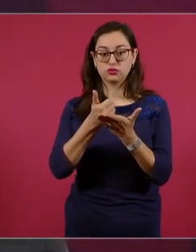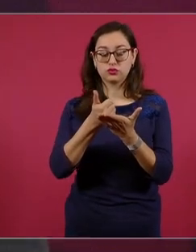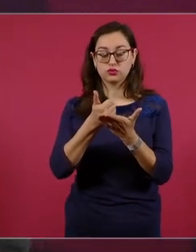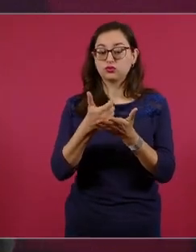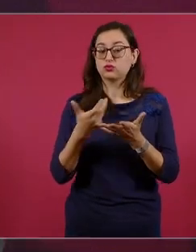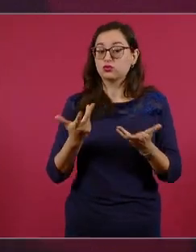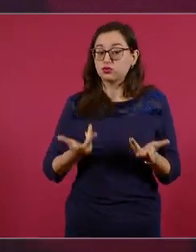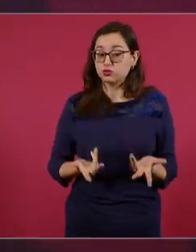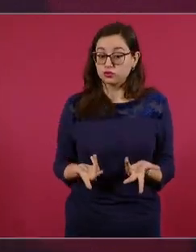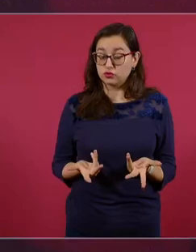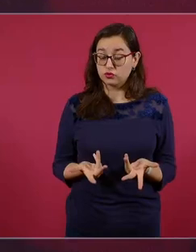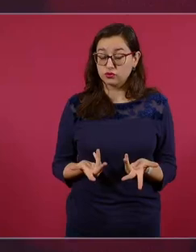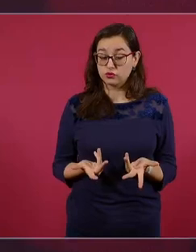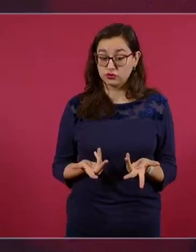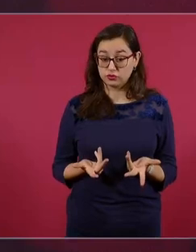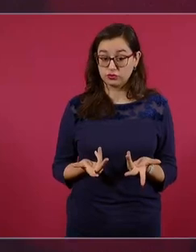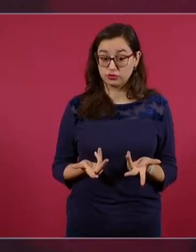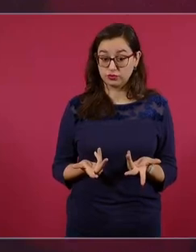si se está haciendo